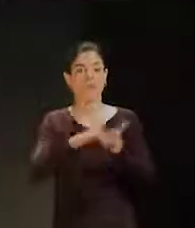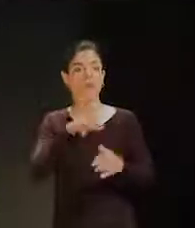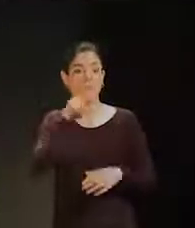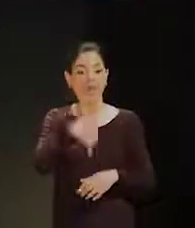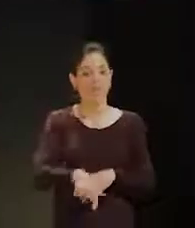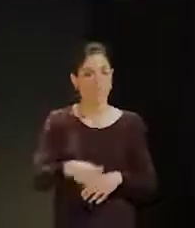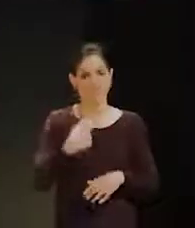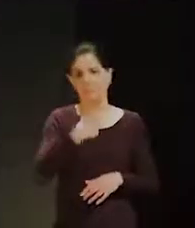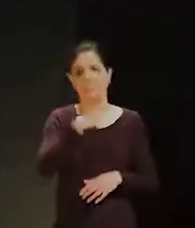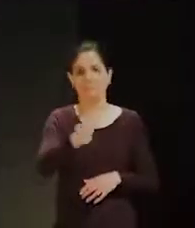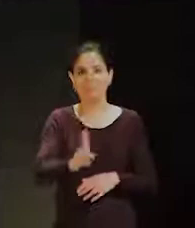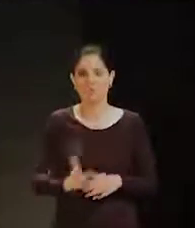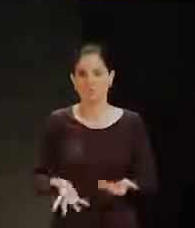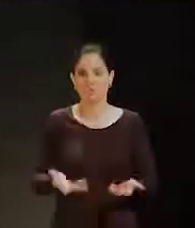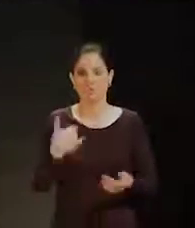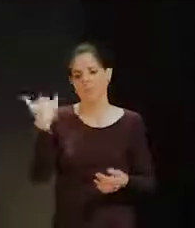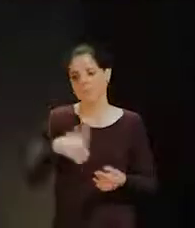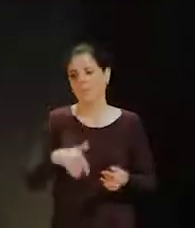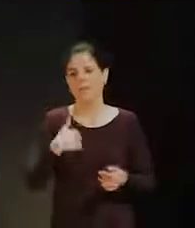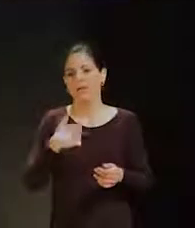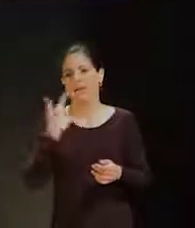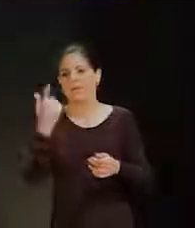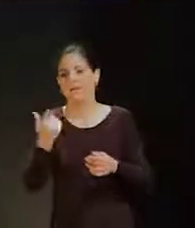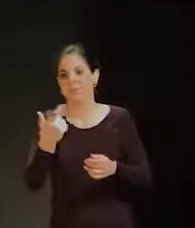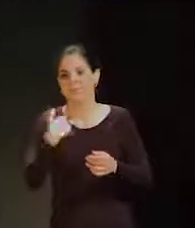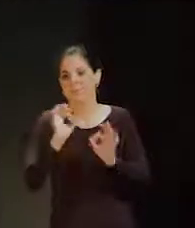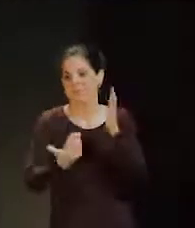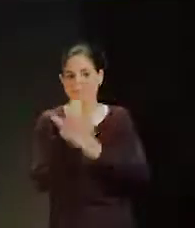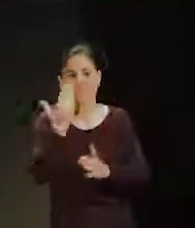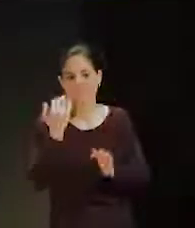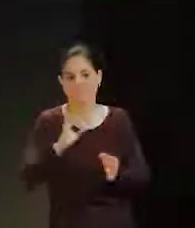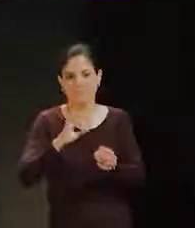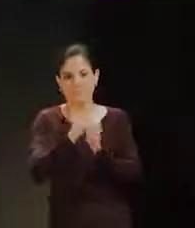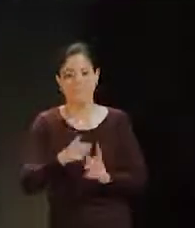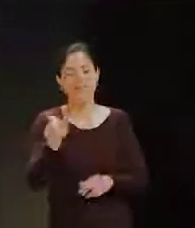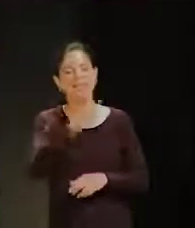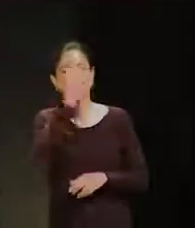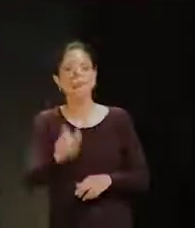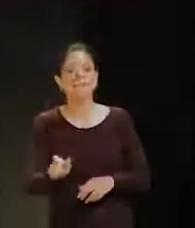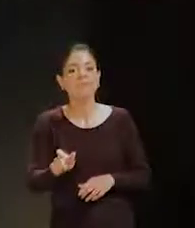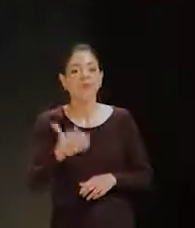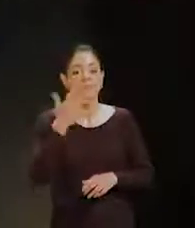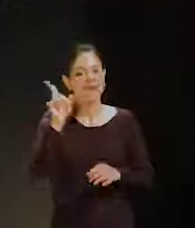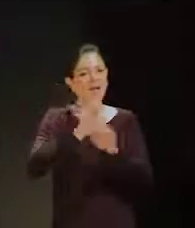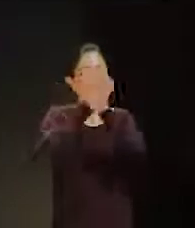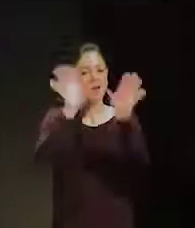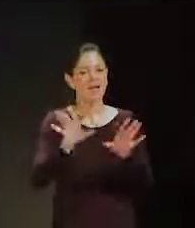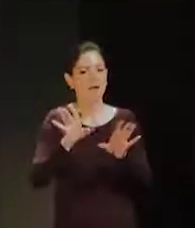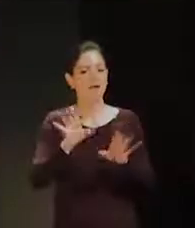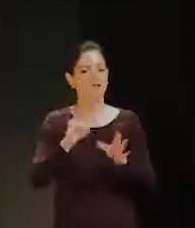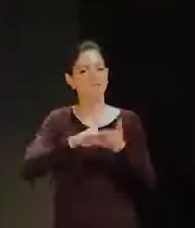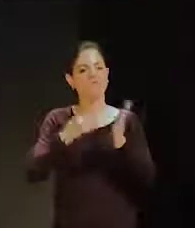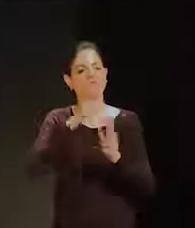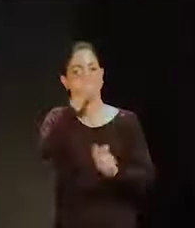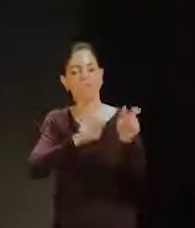hablar aquí, no me gusta y voy a mirarte aquí en la misma manera. En Italia, donde no está tan clara la manera